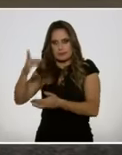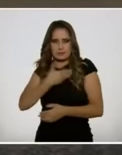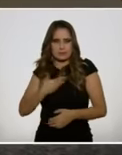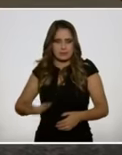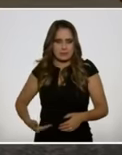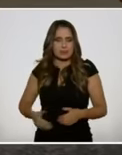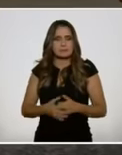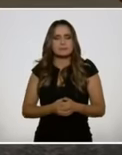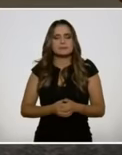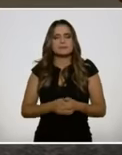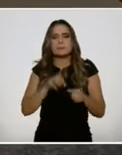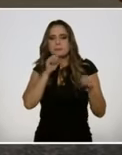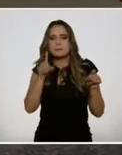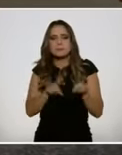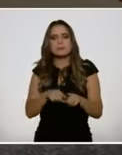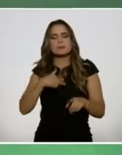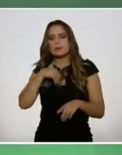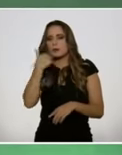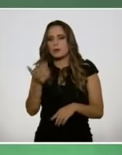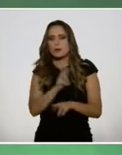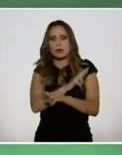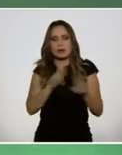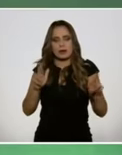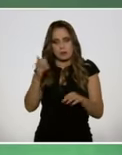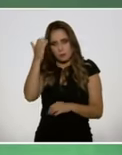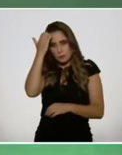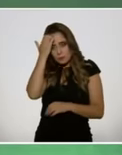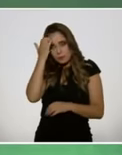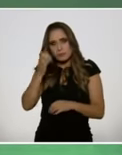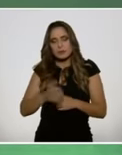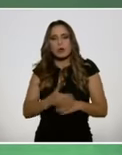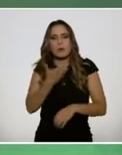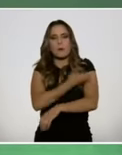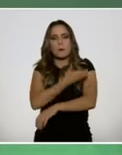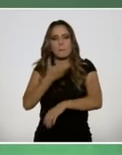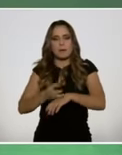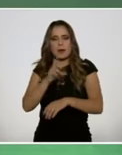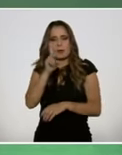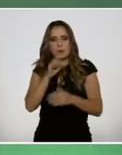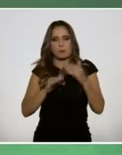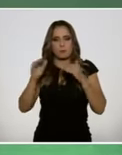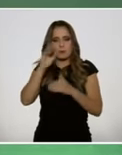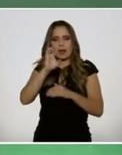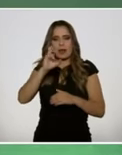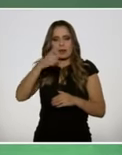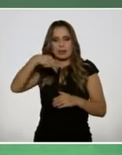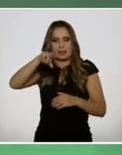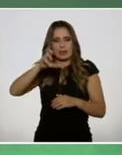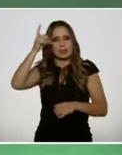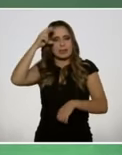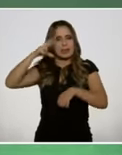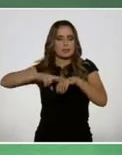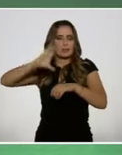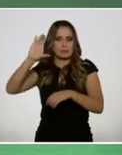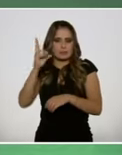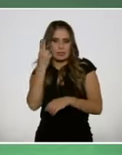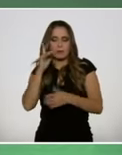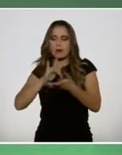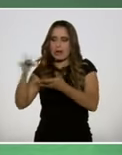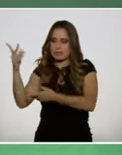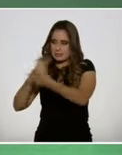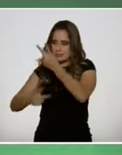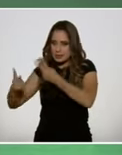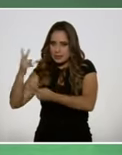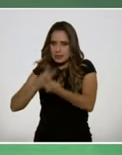República. Asimismo, también quiero hacer un reconocimiento a nuestro compañero, el doctor Enrique Grau, rector de la UNAM. Muchas gracias por estar aquí,